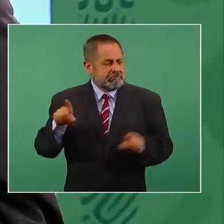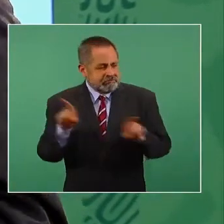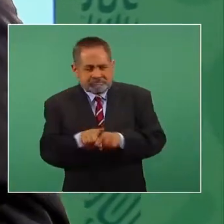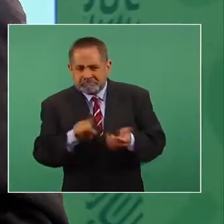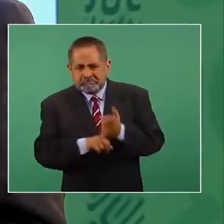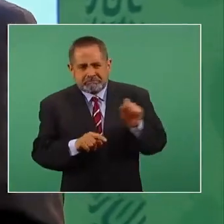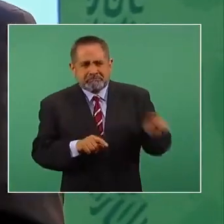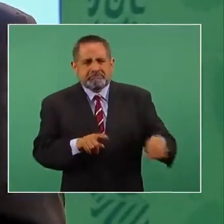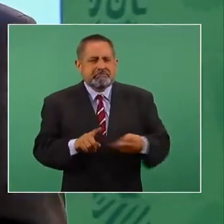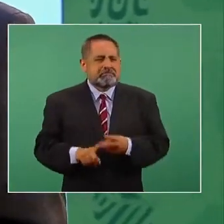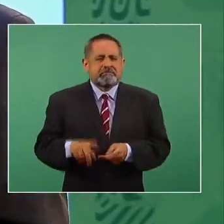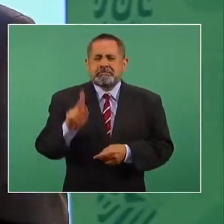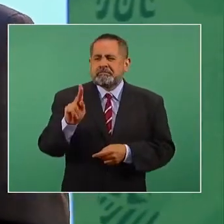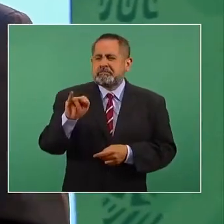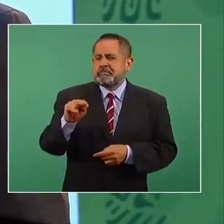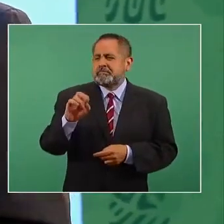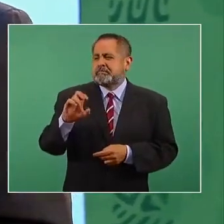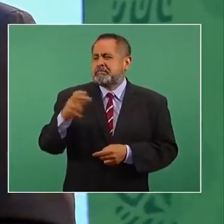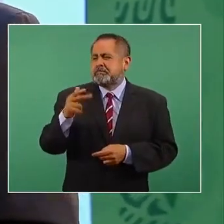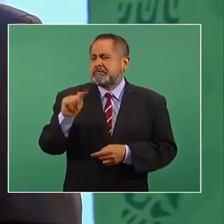del pensamiento de Pinochet.